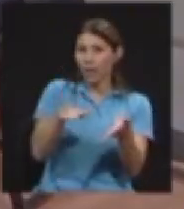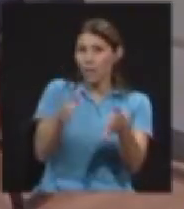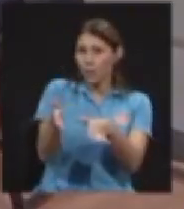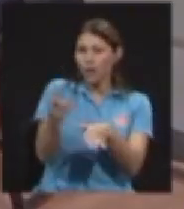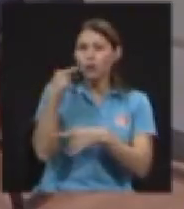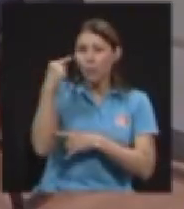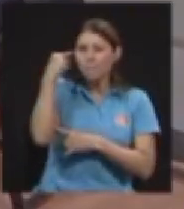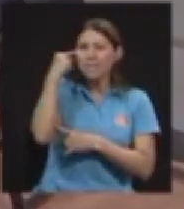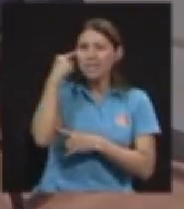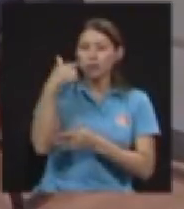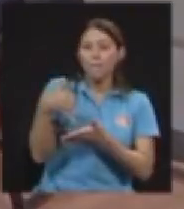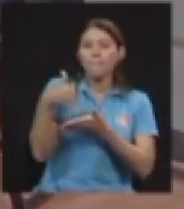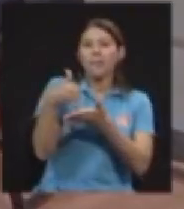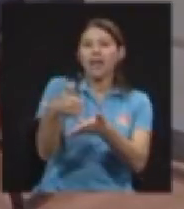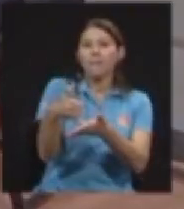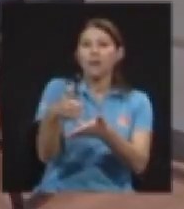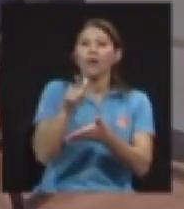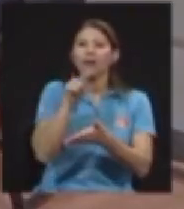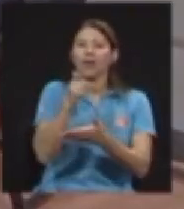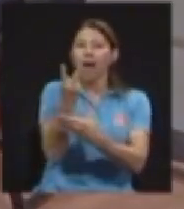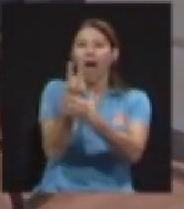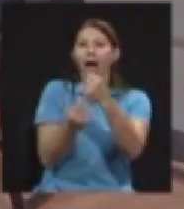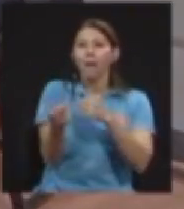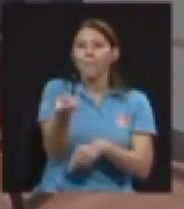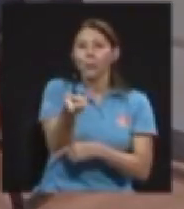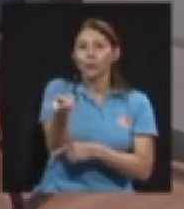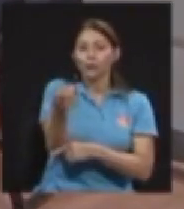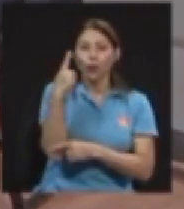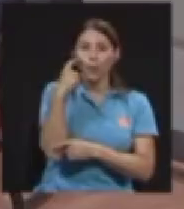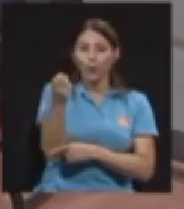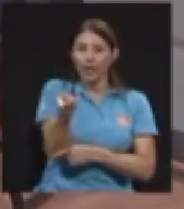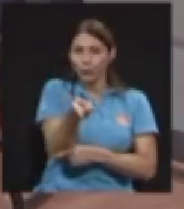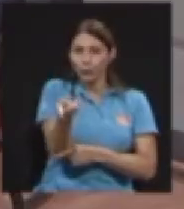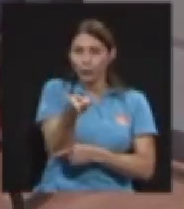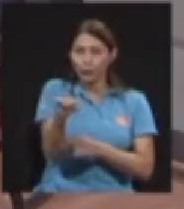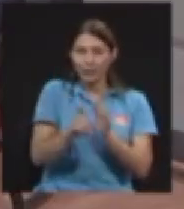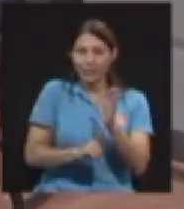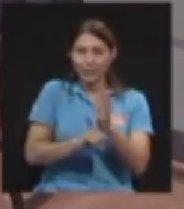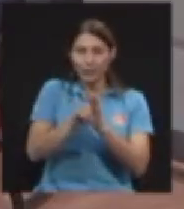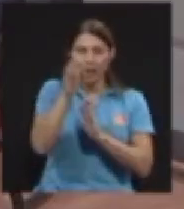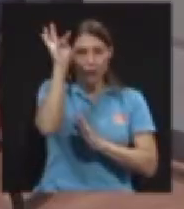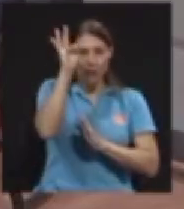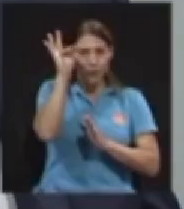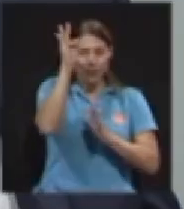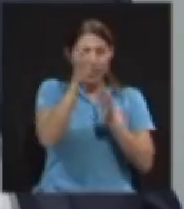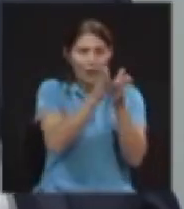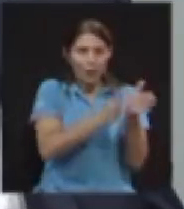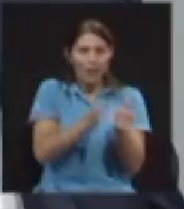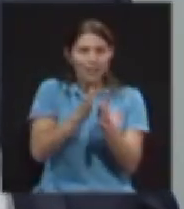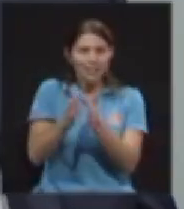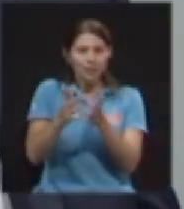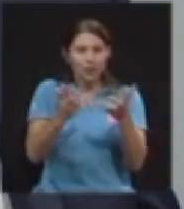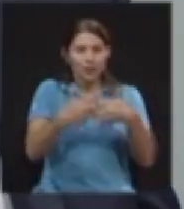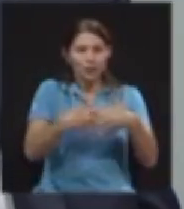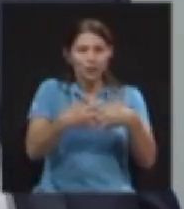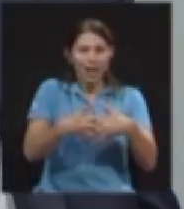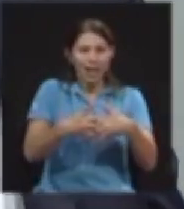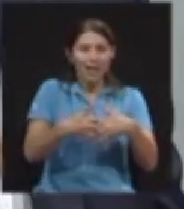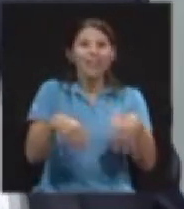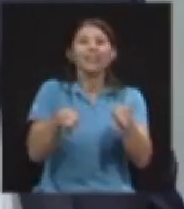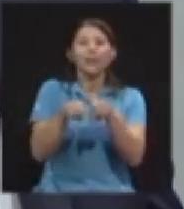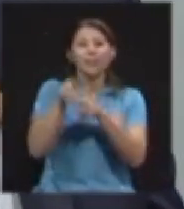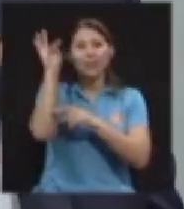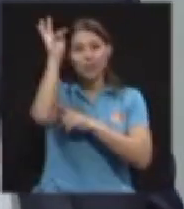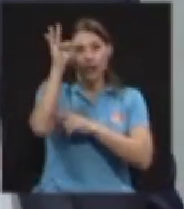a ambos, porque los dos desarrollaron la teoría de la organización industrial de la teoría de juegos. Los dos se llaman